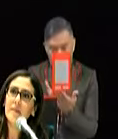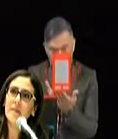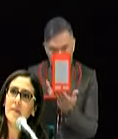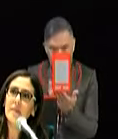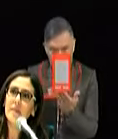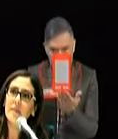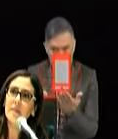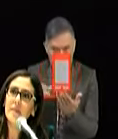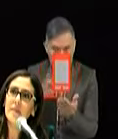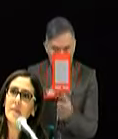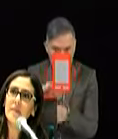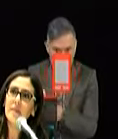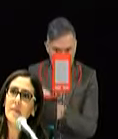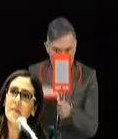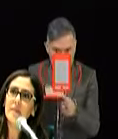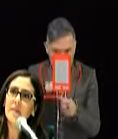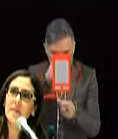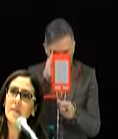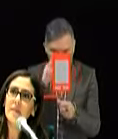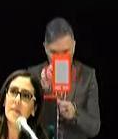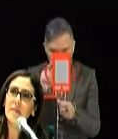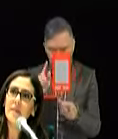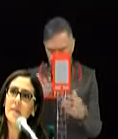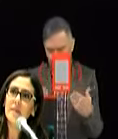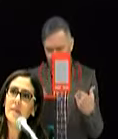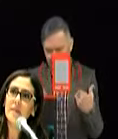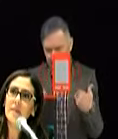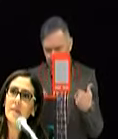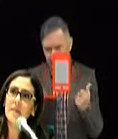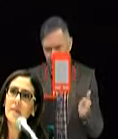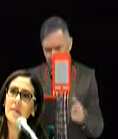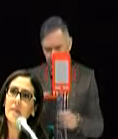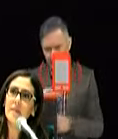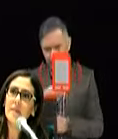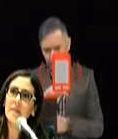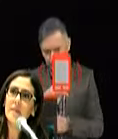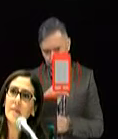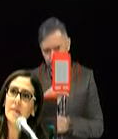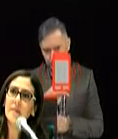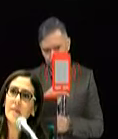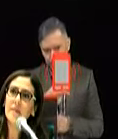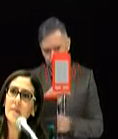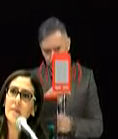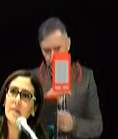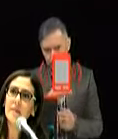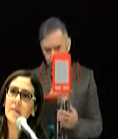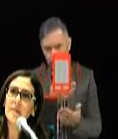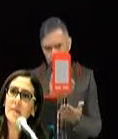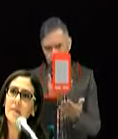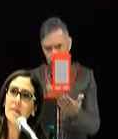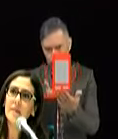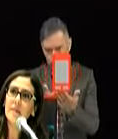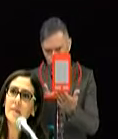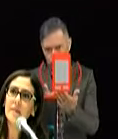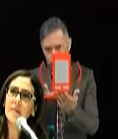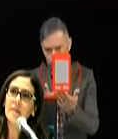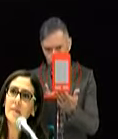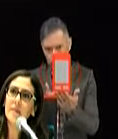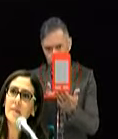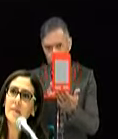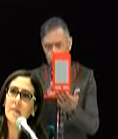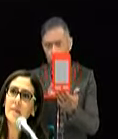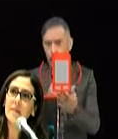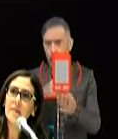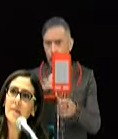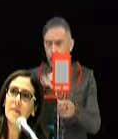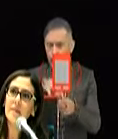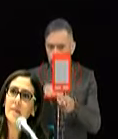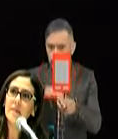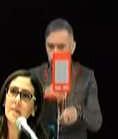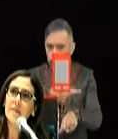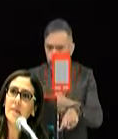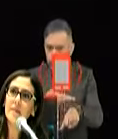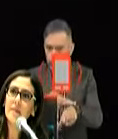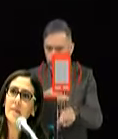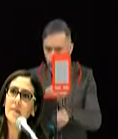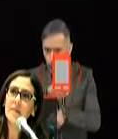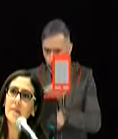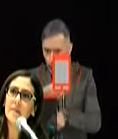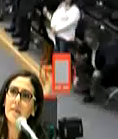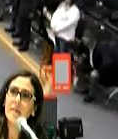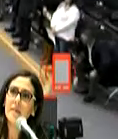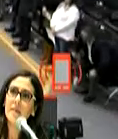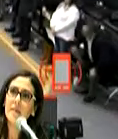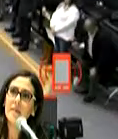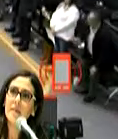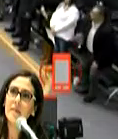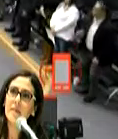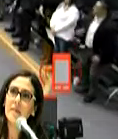sus procesos internos de campaña hacia sus simpatizantes, hacia sus órganos internos para elegir a quienes